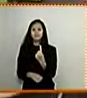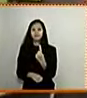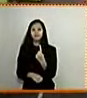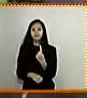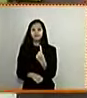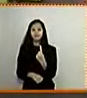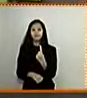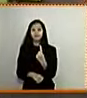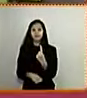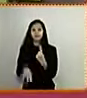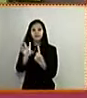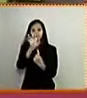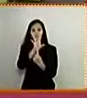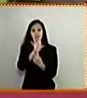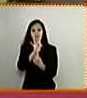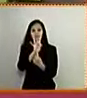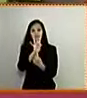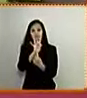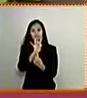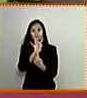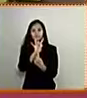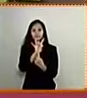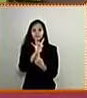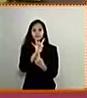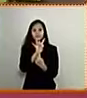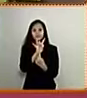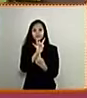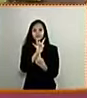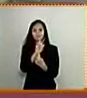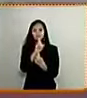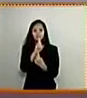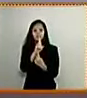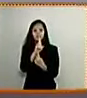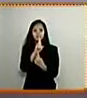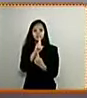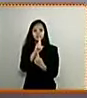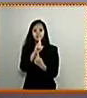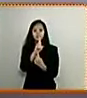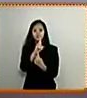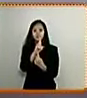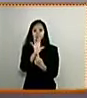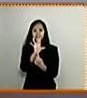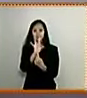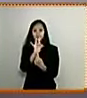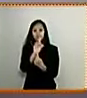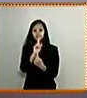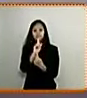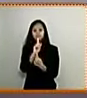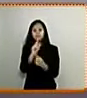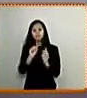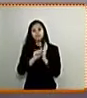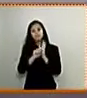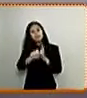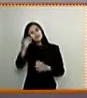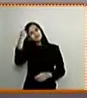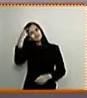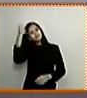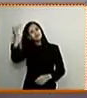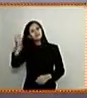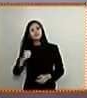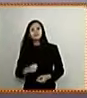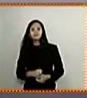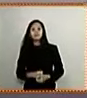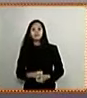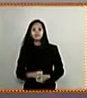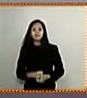este es el 8, segundo dígito. 1. Número ganador para la diaria es el 81 con su símbolo de